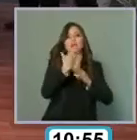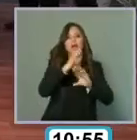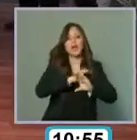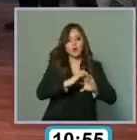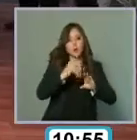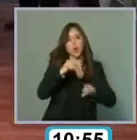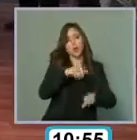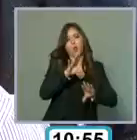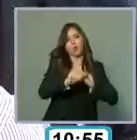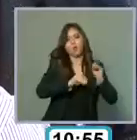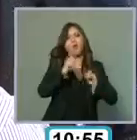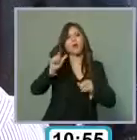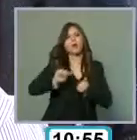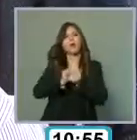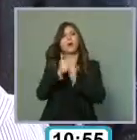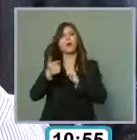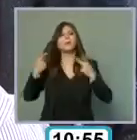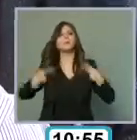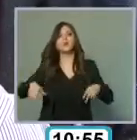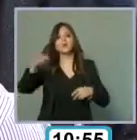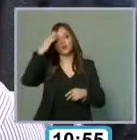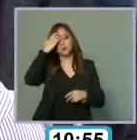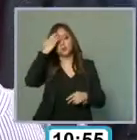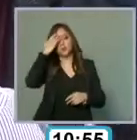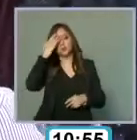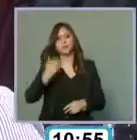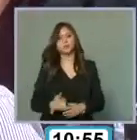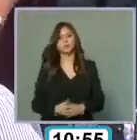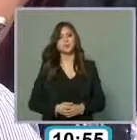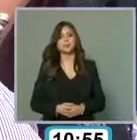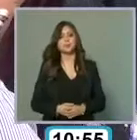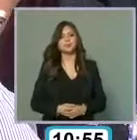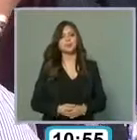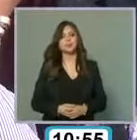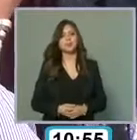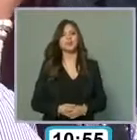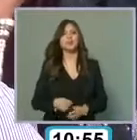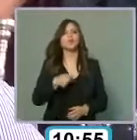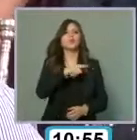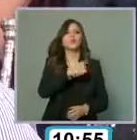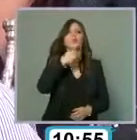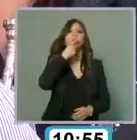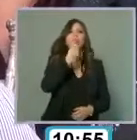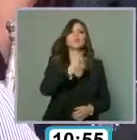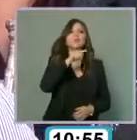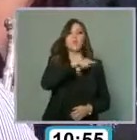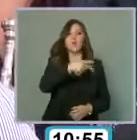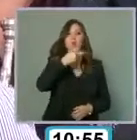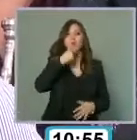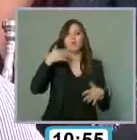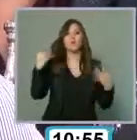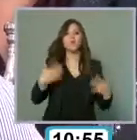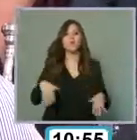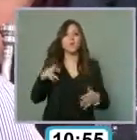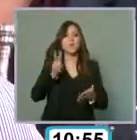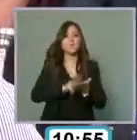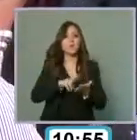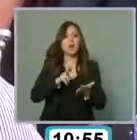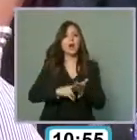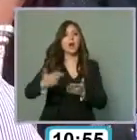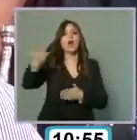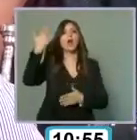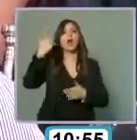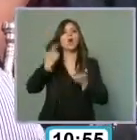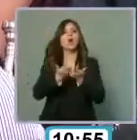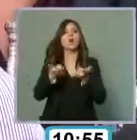Digo, porque mencionabas a este gran músico que, como tú lo dices, fue parte fundamental de